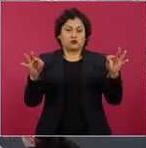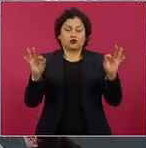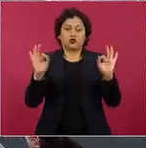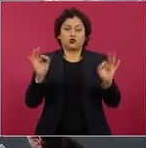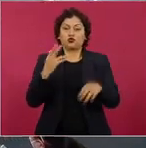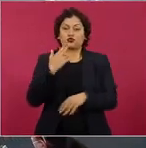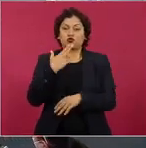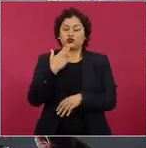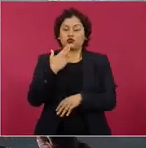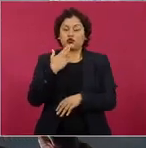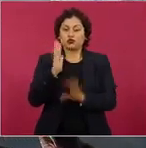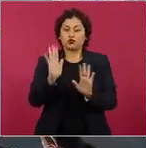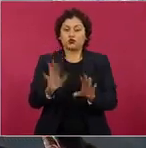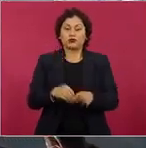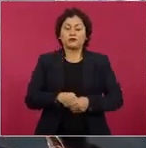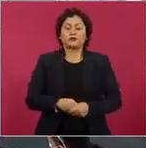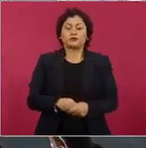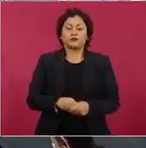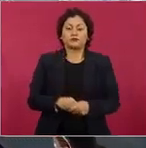ahora